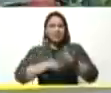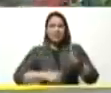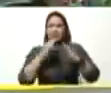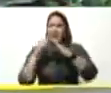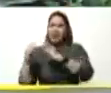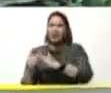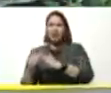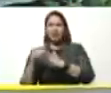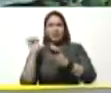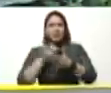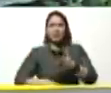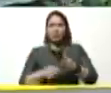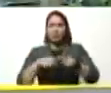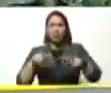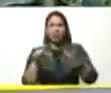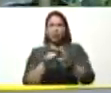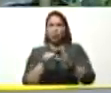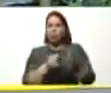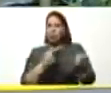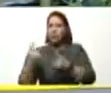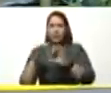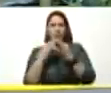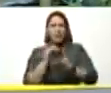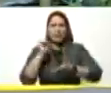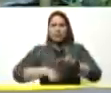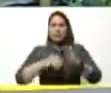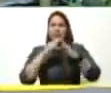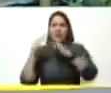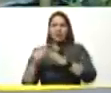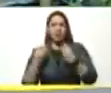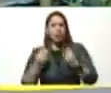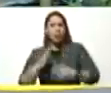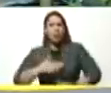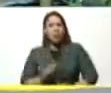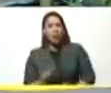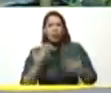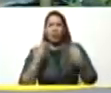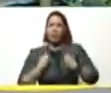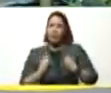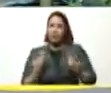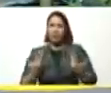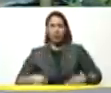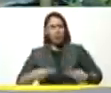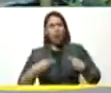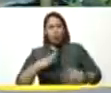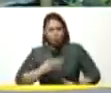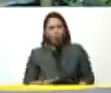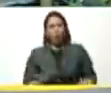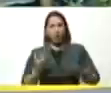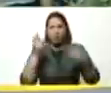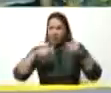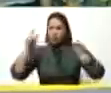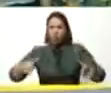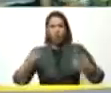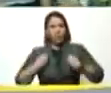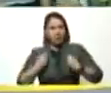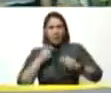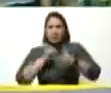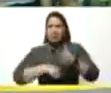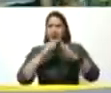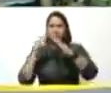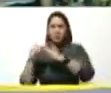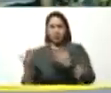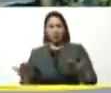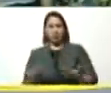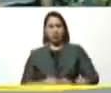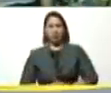donde llegar a la familia, sin su hogar. ¿Cómo puede vivir el ser humano? ¿Puede el ser humano vivir sin vivienda?